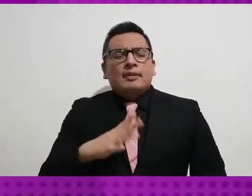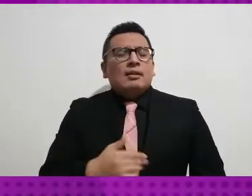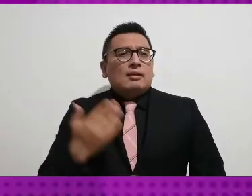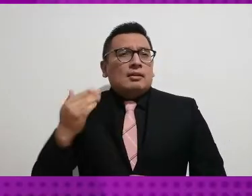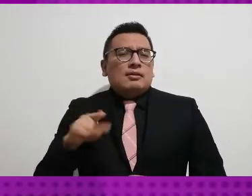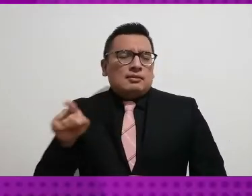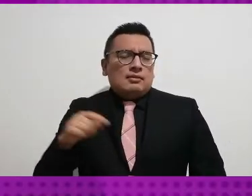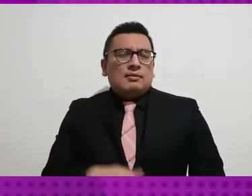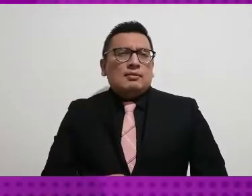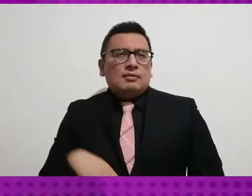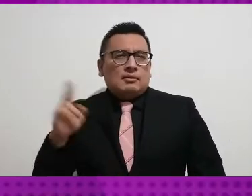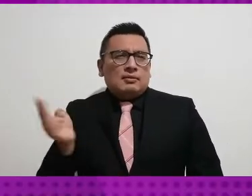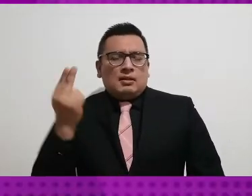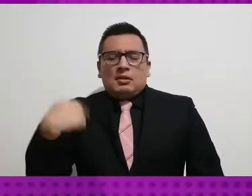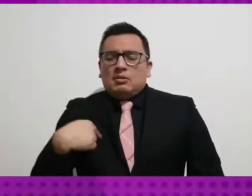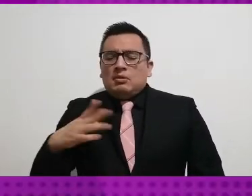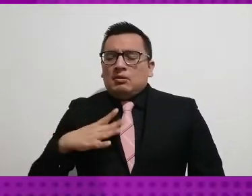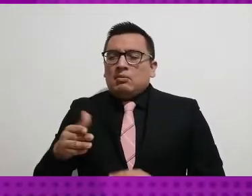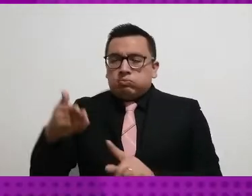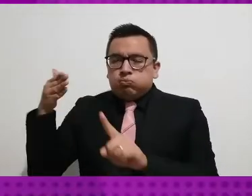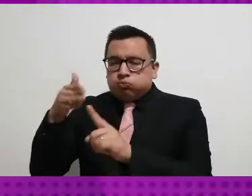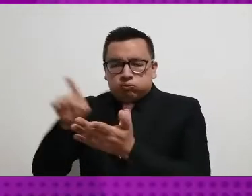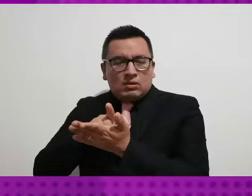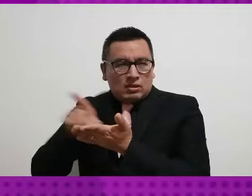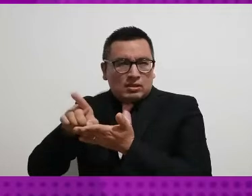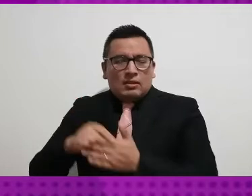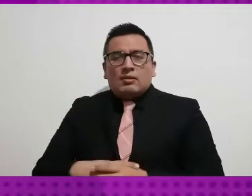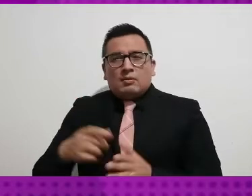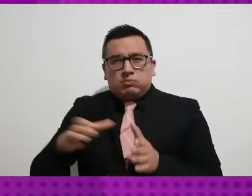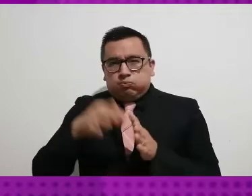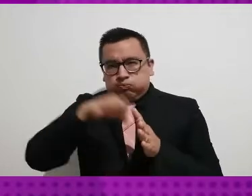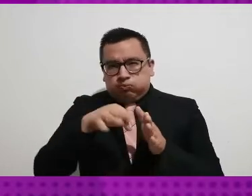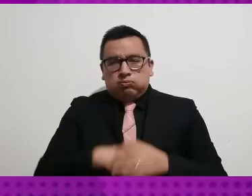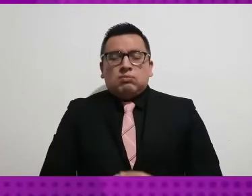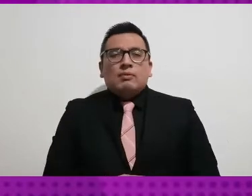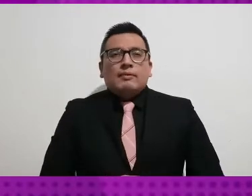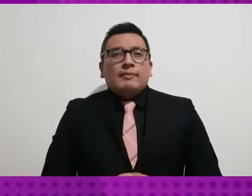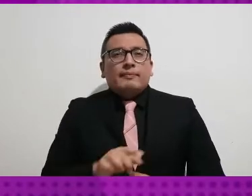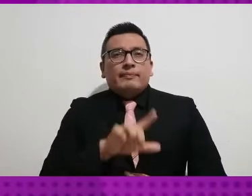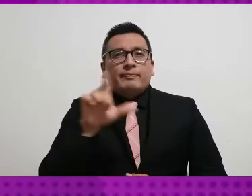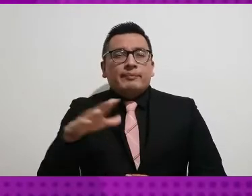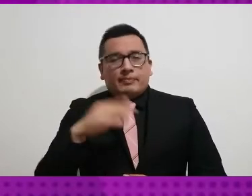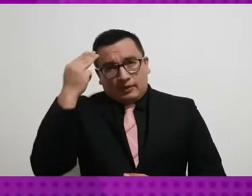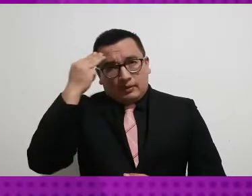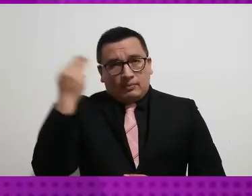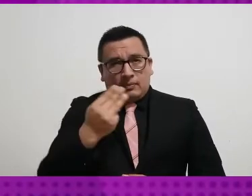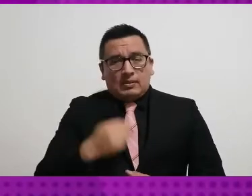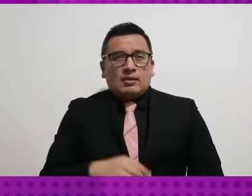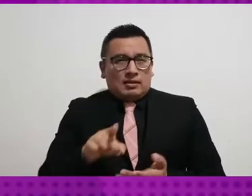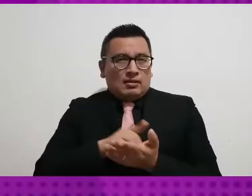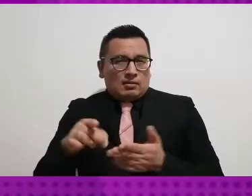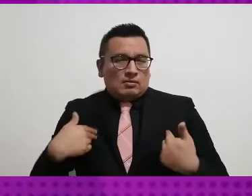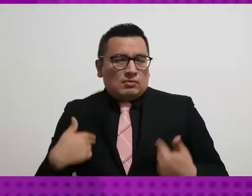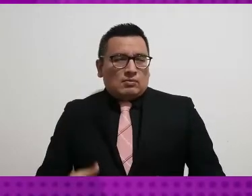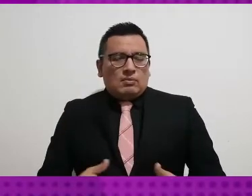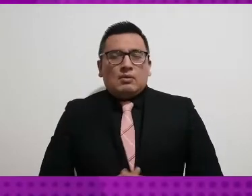estudié una especialidad en la Facultad de Jurisprudencia, una especialidad en Derecho Electoral, Democracia y Representación. Luego, posteriormente, hago la maestría